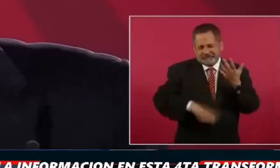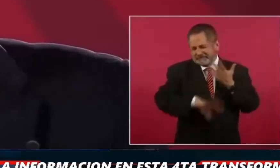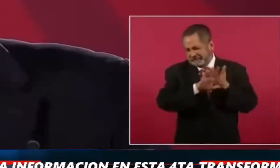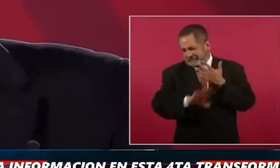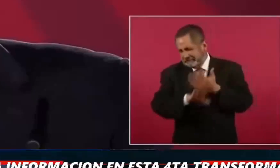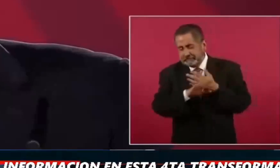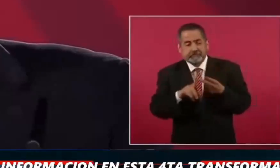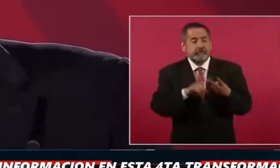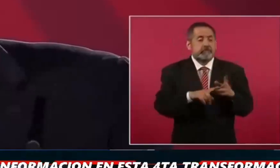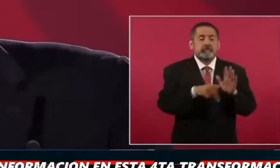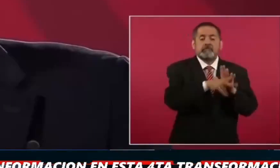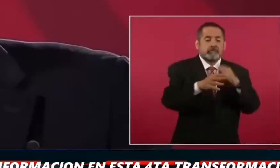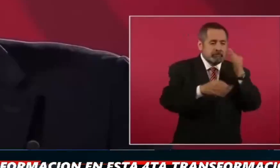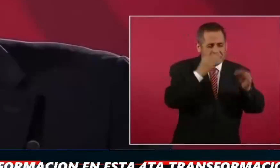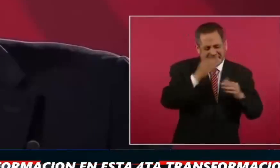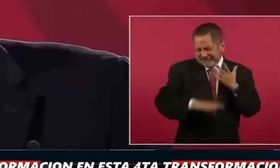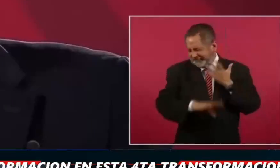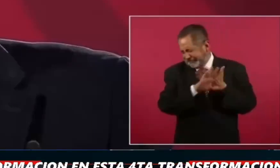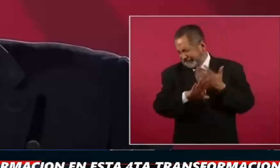los medios de información,